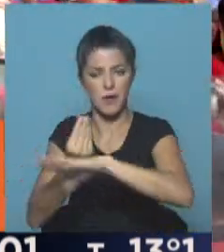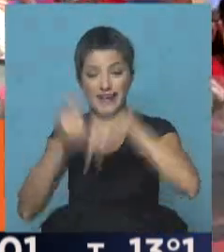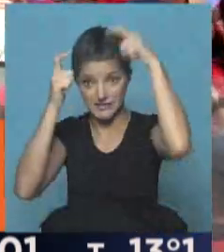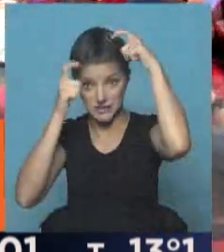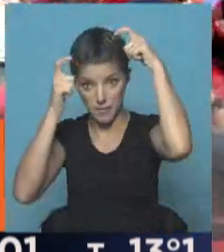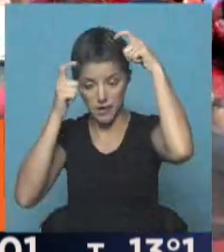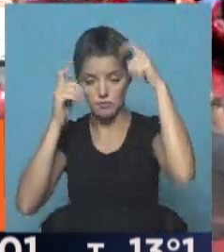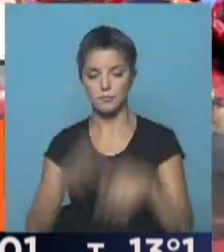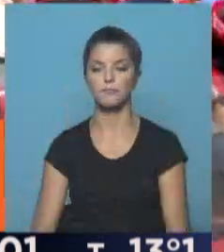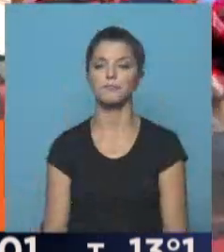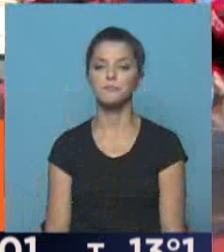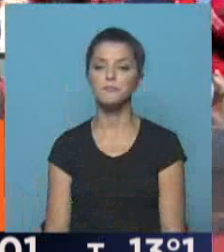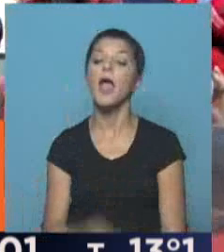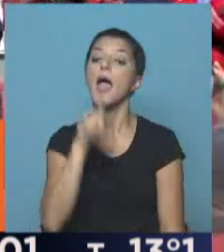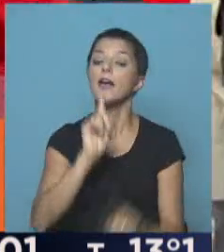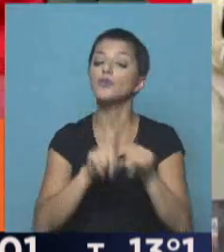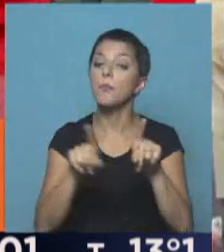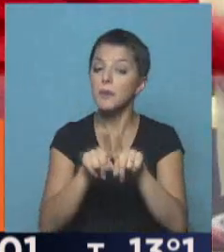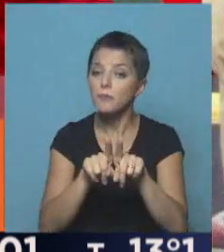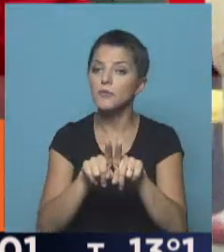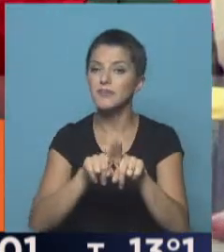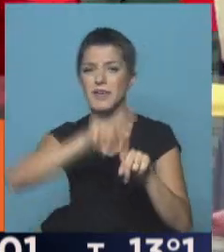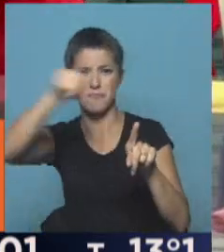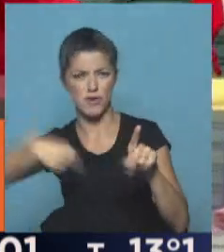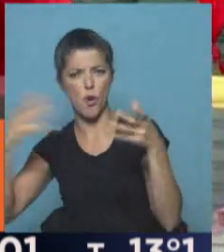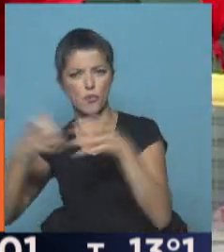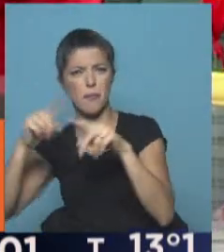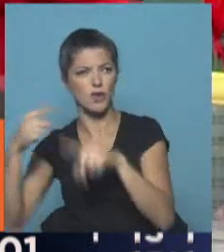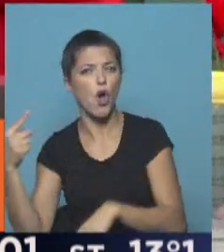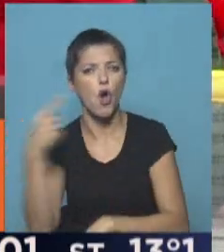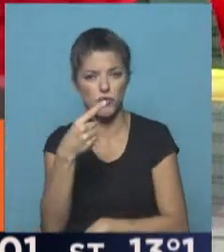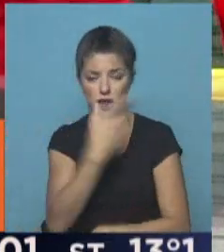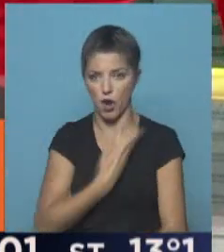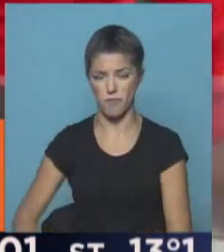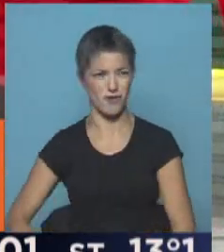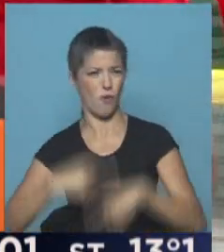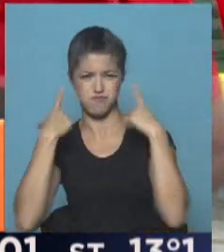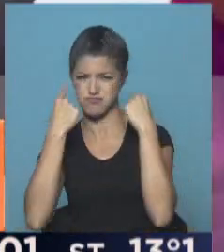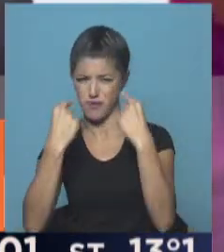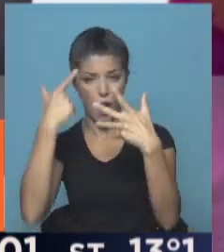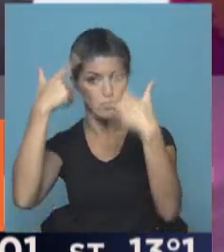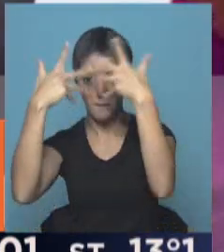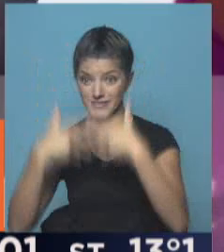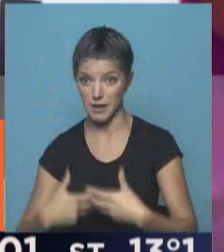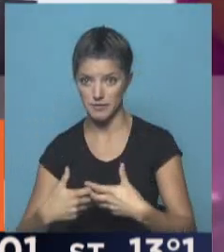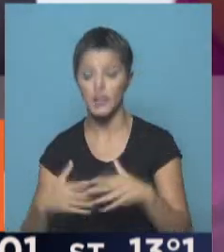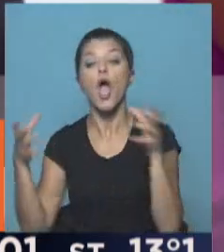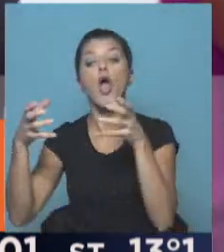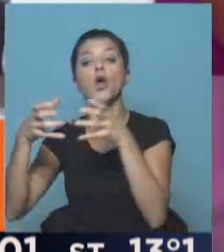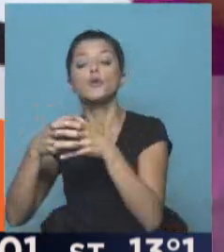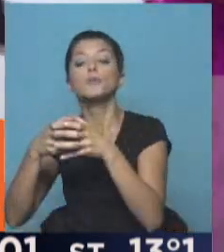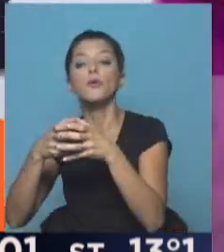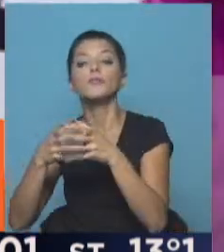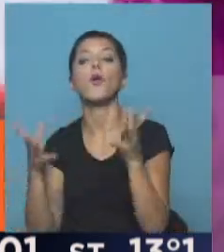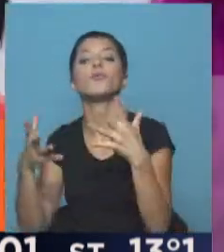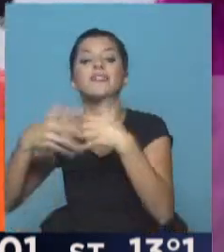propuesta gubernamental cosechó de inmediato el rechazo de la oposición. La Mesa de Unidad Democrática llamó a nuevas protestas